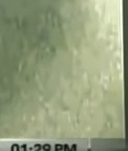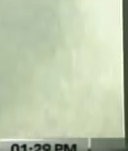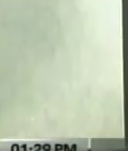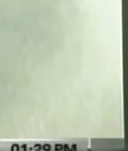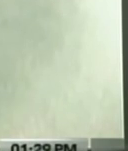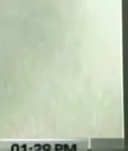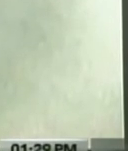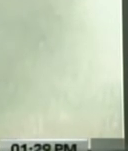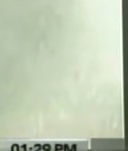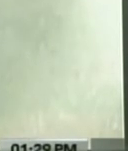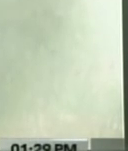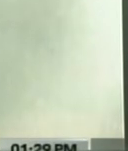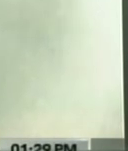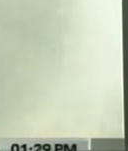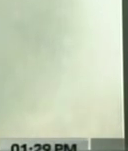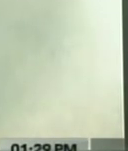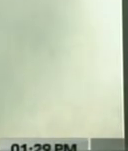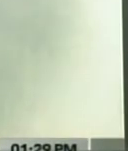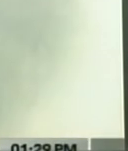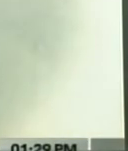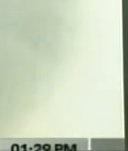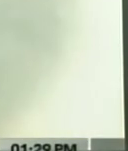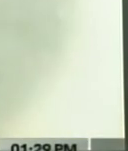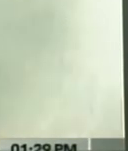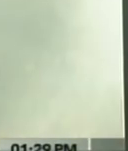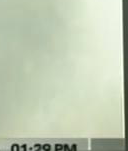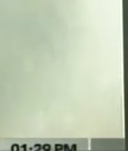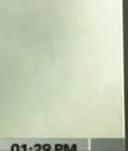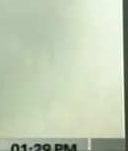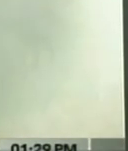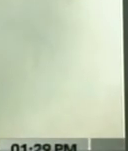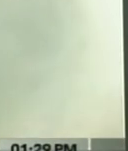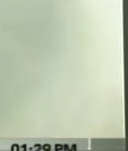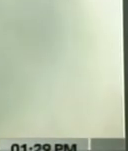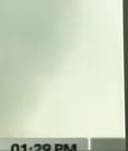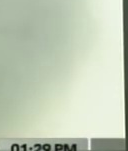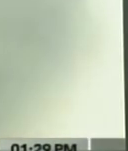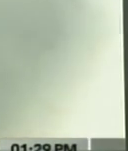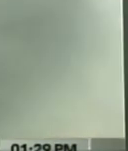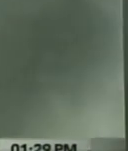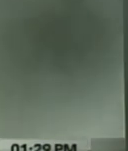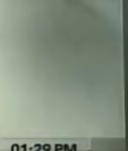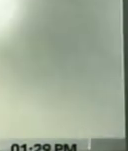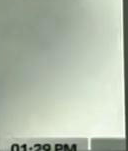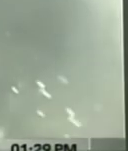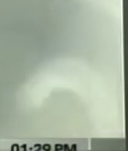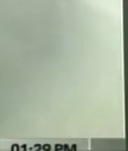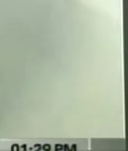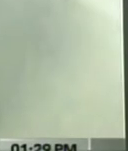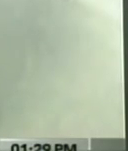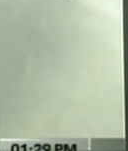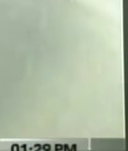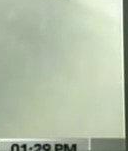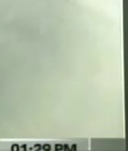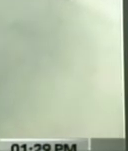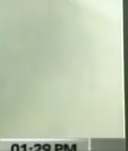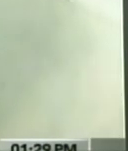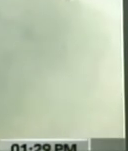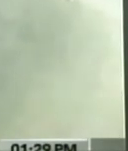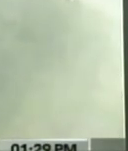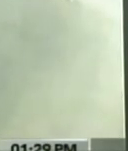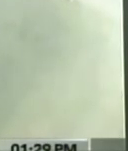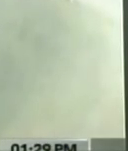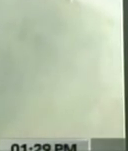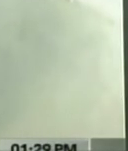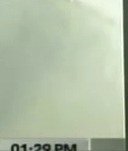del evento como a los pocos segundos las personas salen ya en pánico del área.